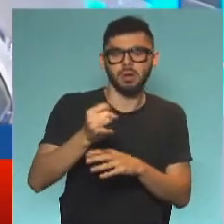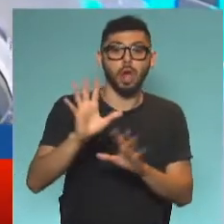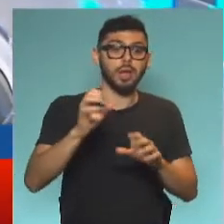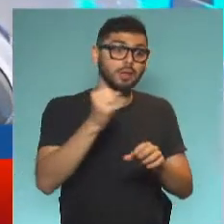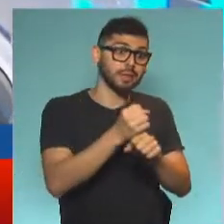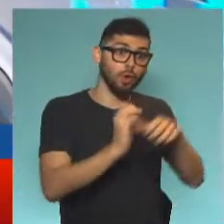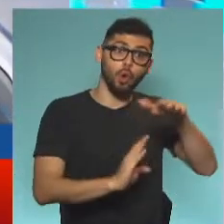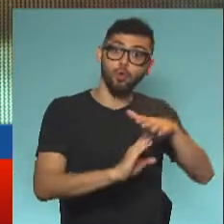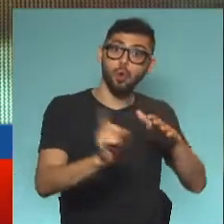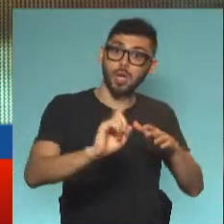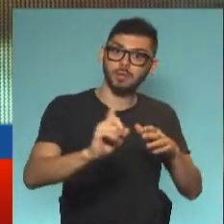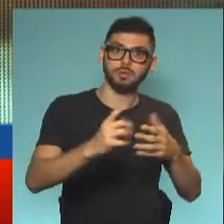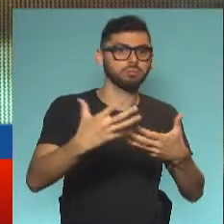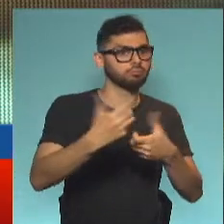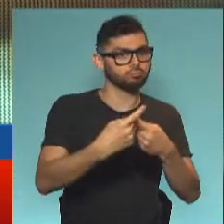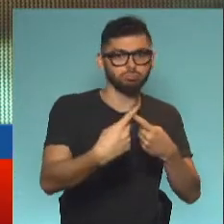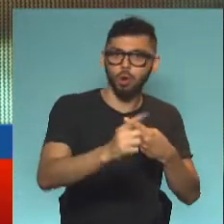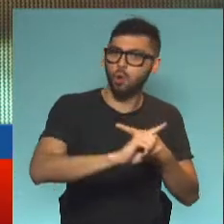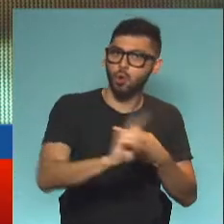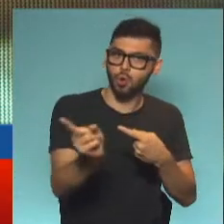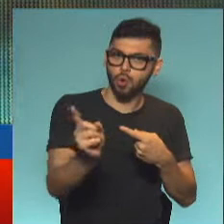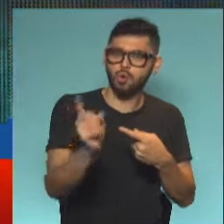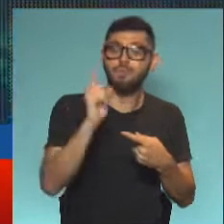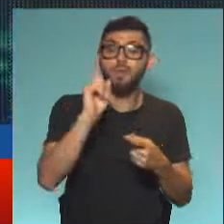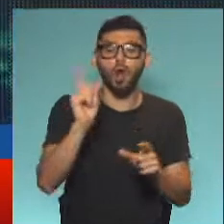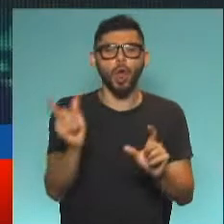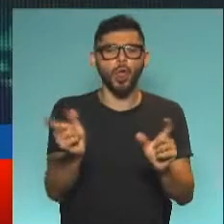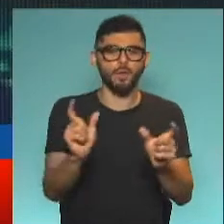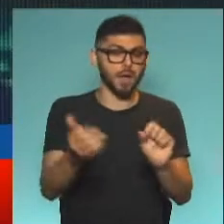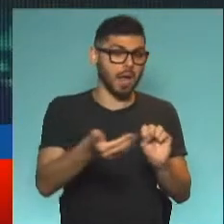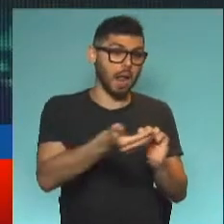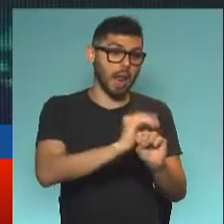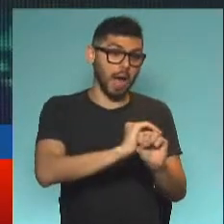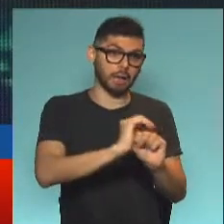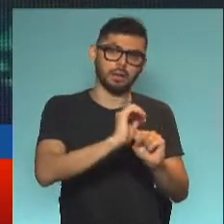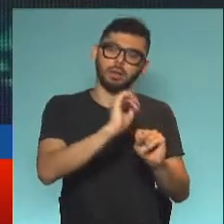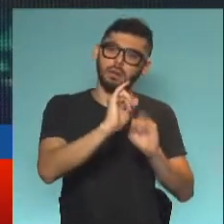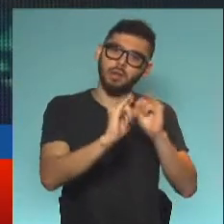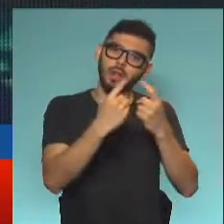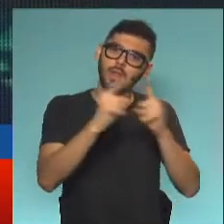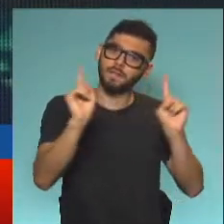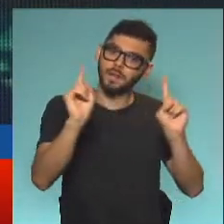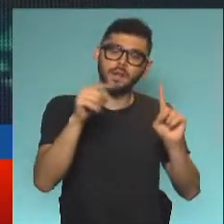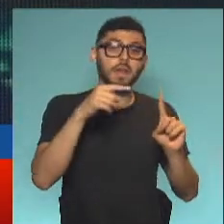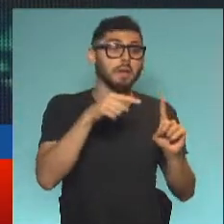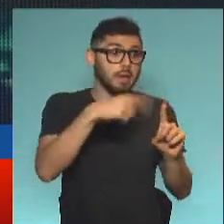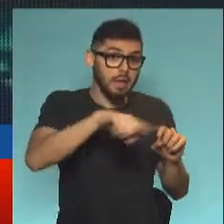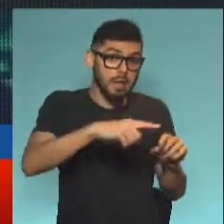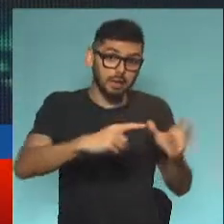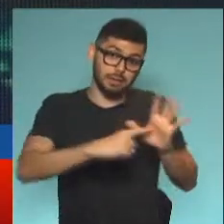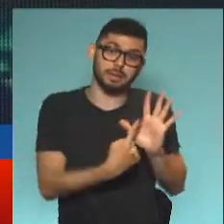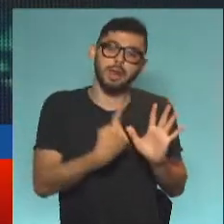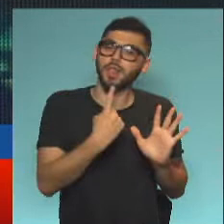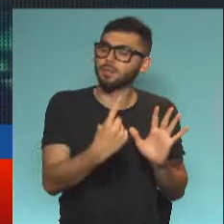esenciales. Ayer bien planteabas que había una diferencia, después de haber escuchado a Horacio Rodríguez Larreta, decir que ellos consideraban que los comercios tenían